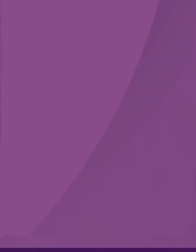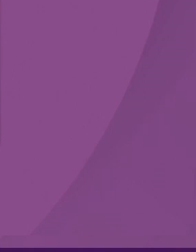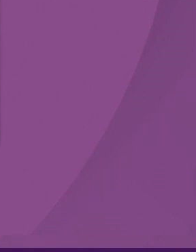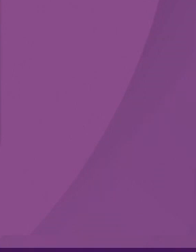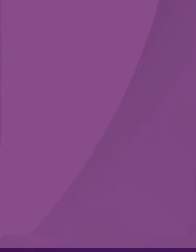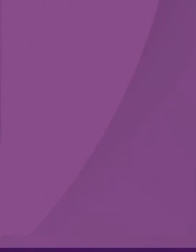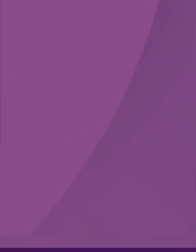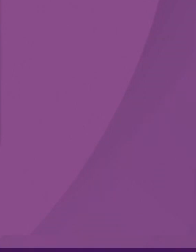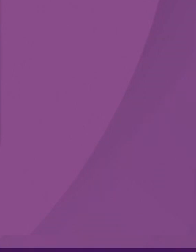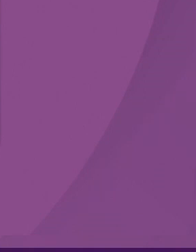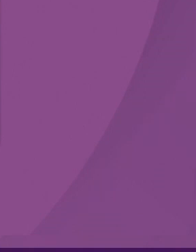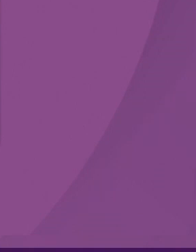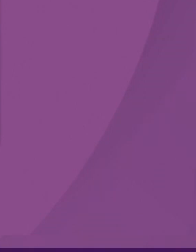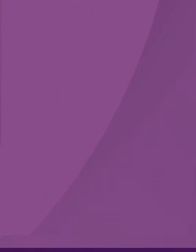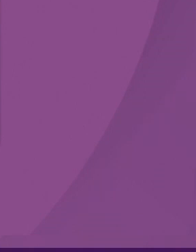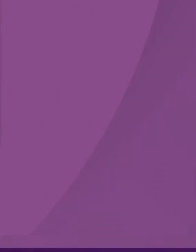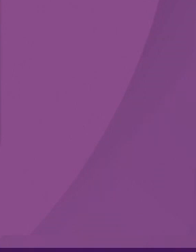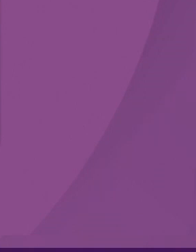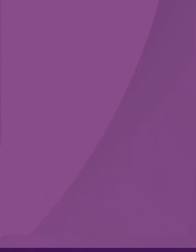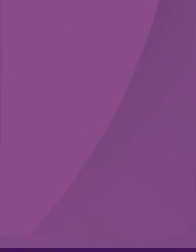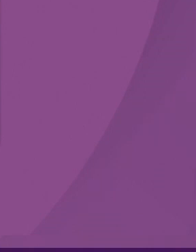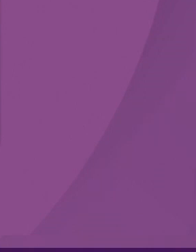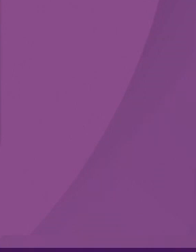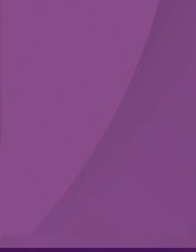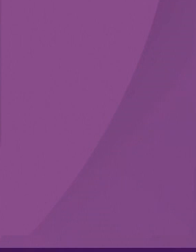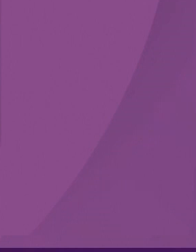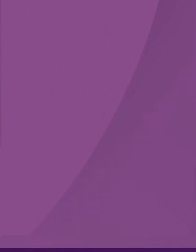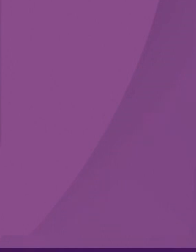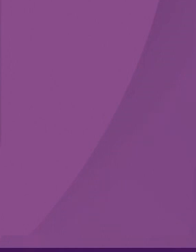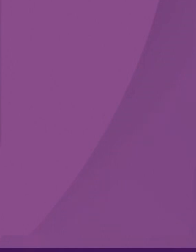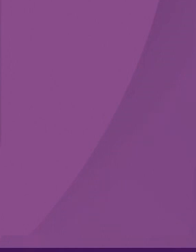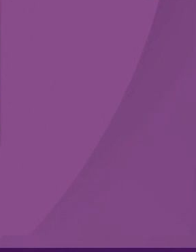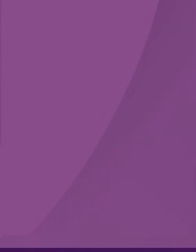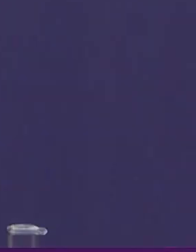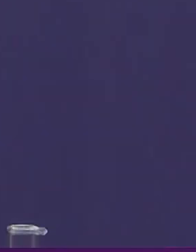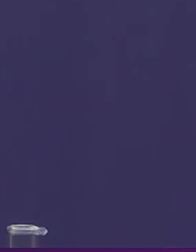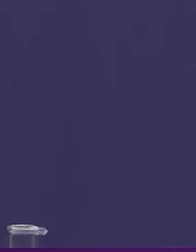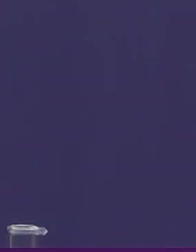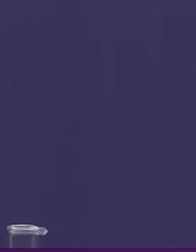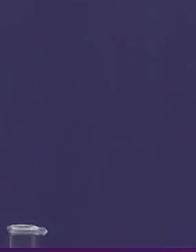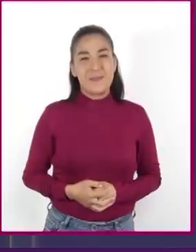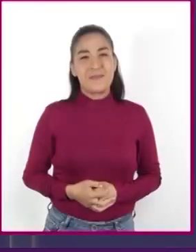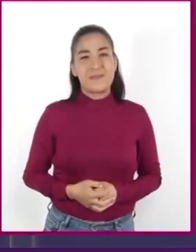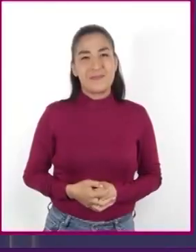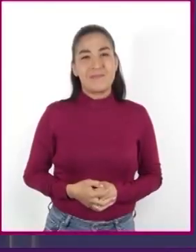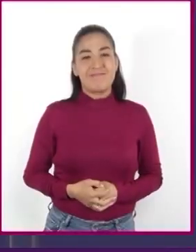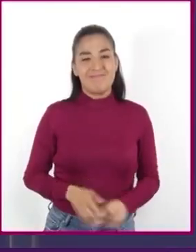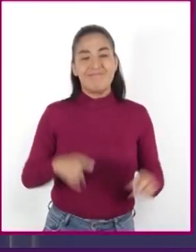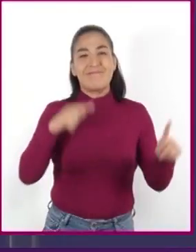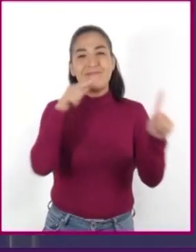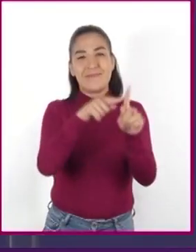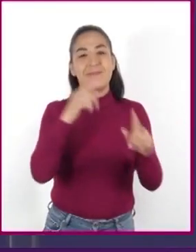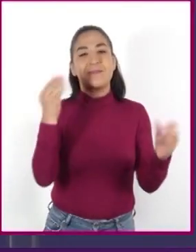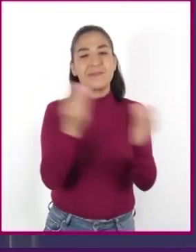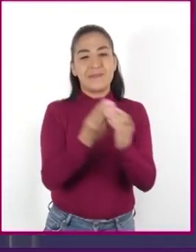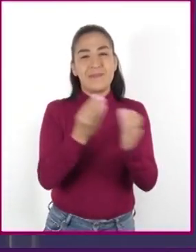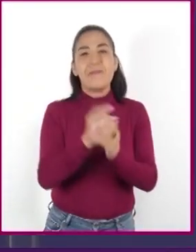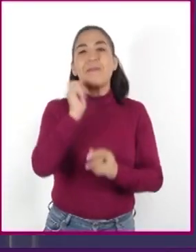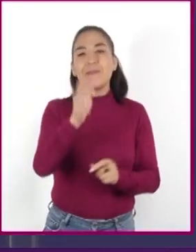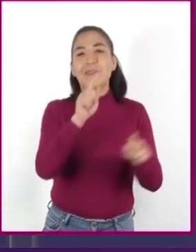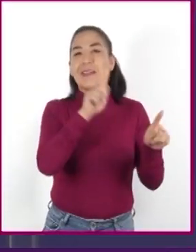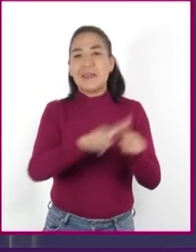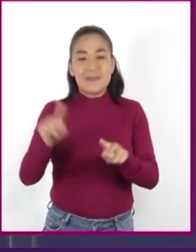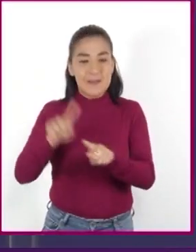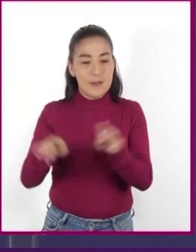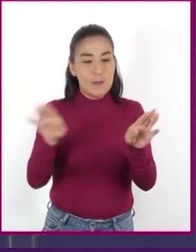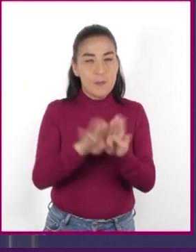con nosotros, pero sí con su propia mentalidad, su química. El propósito de esta sesión es que diferencien las